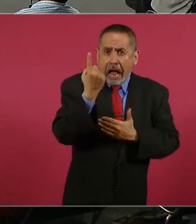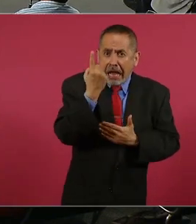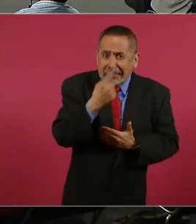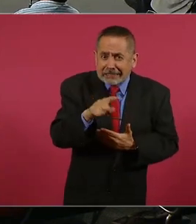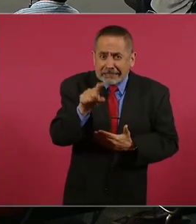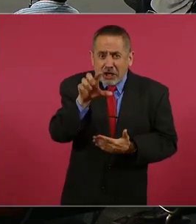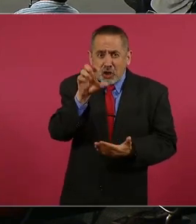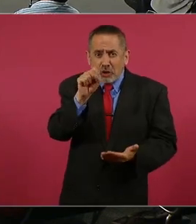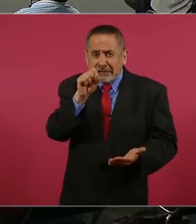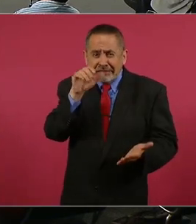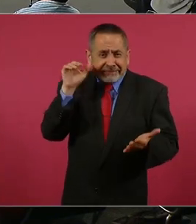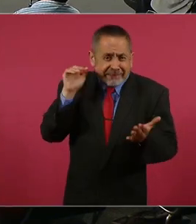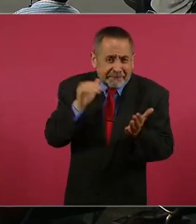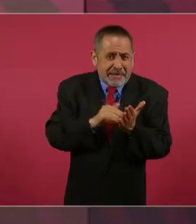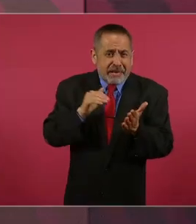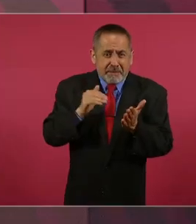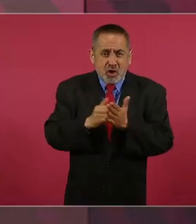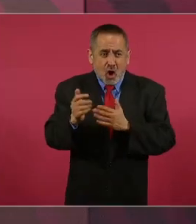160 mil millones.